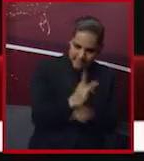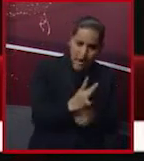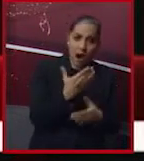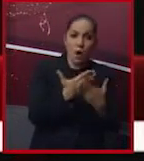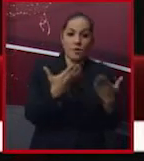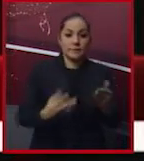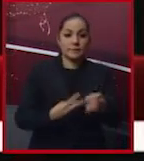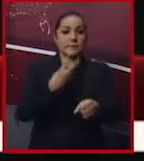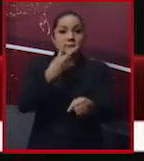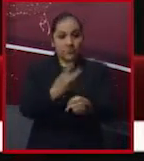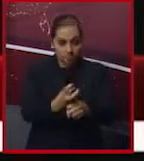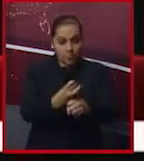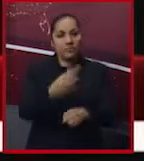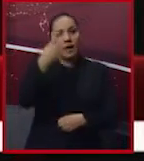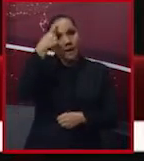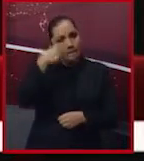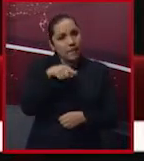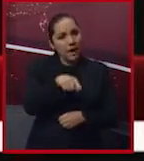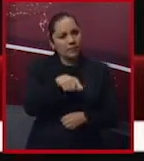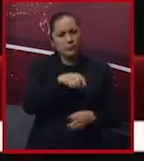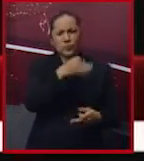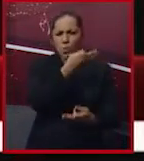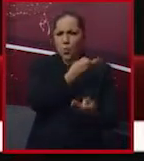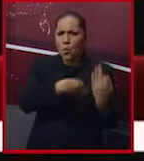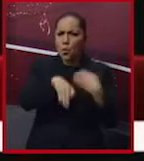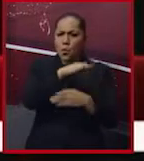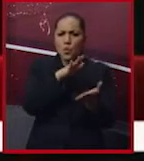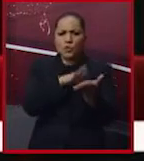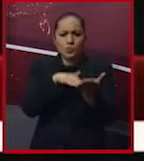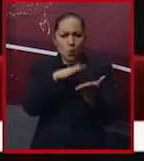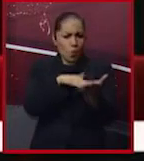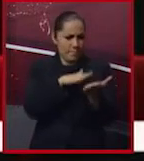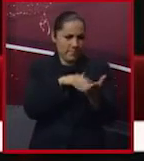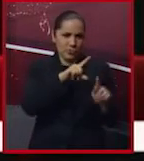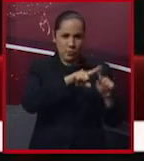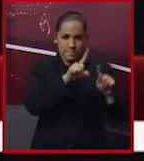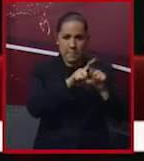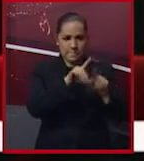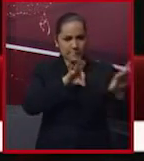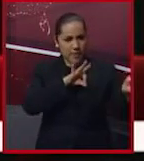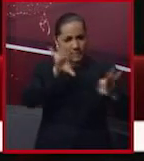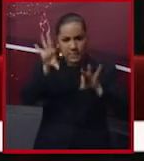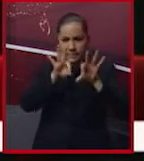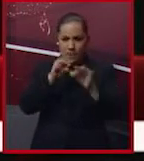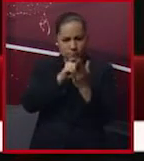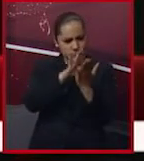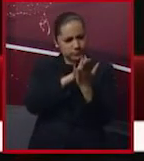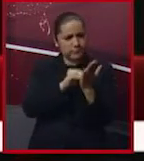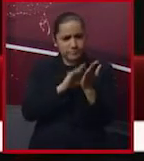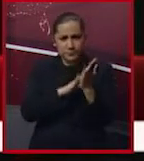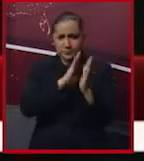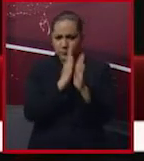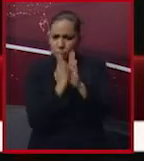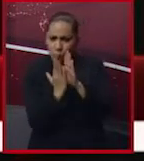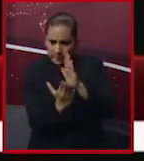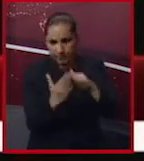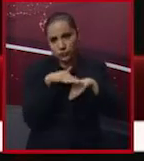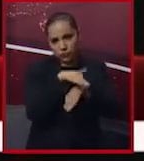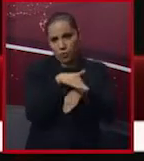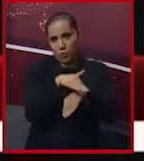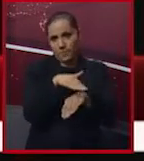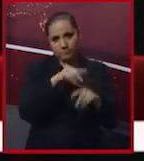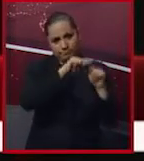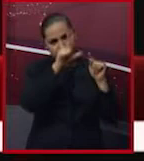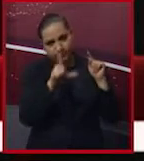obra que compila todos los documentos históricos desde el punto de vista constitucional, a nivel nacional